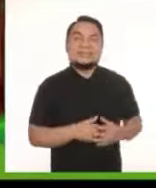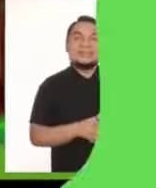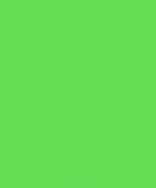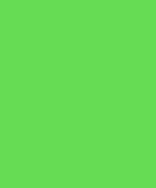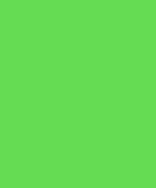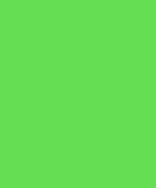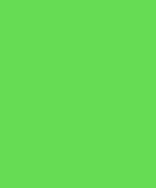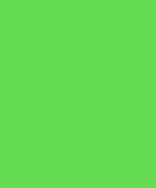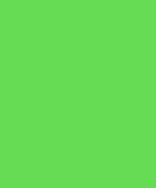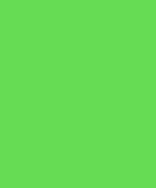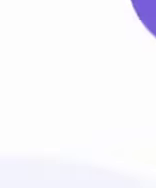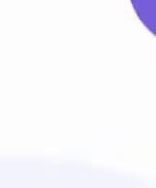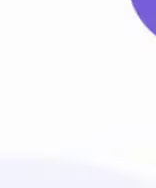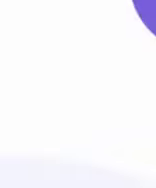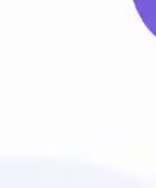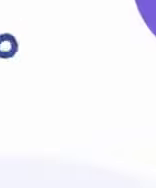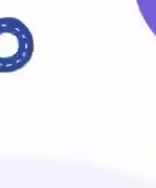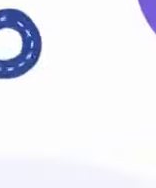¡Vamos!